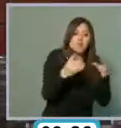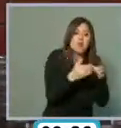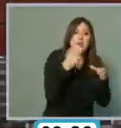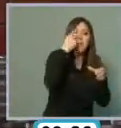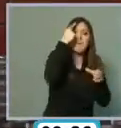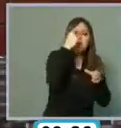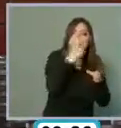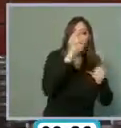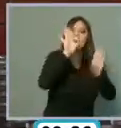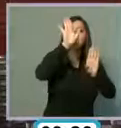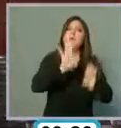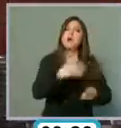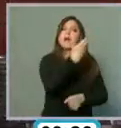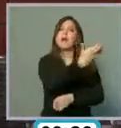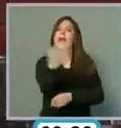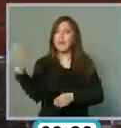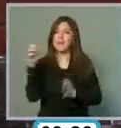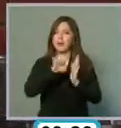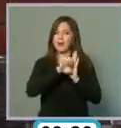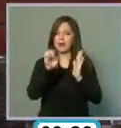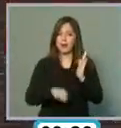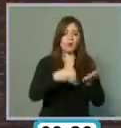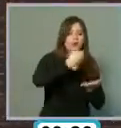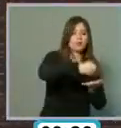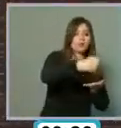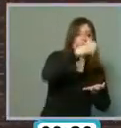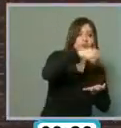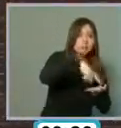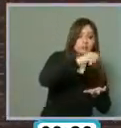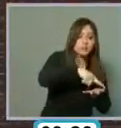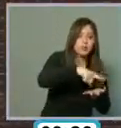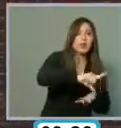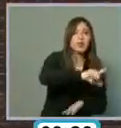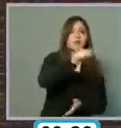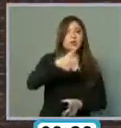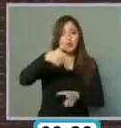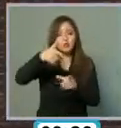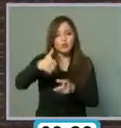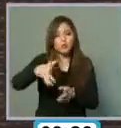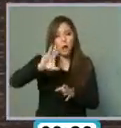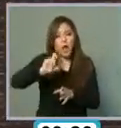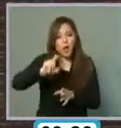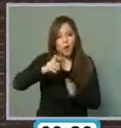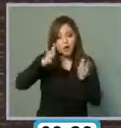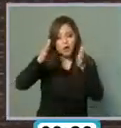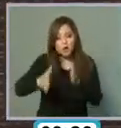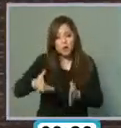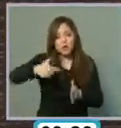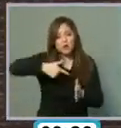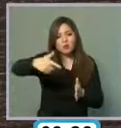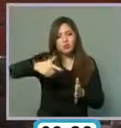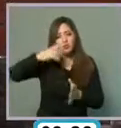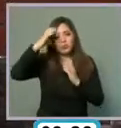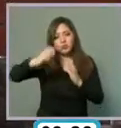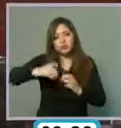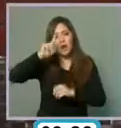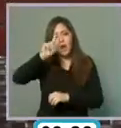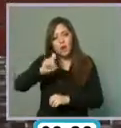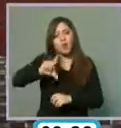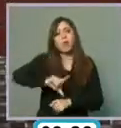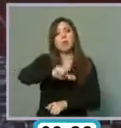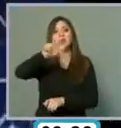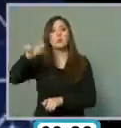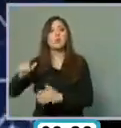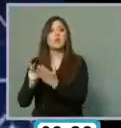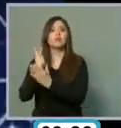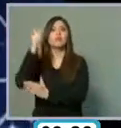lo sembrado, un tiempo para cosechar y disfrutar los frutos de esa cosecha. Ok. Por ejemplo, Tauro, del